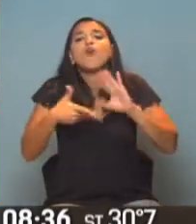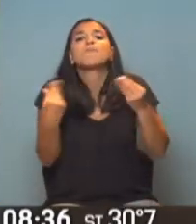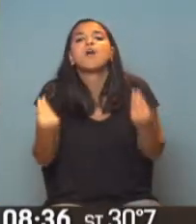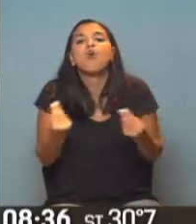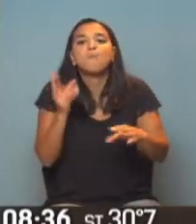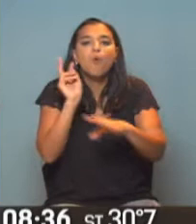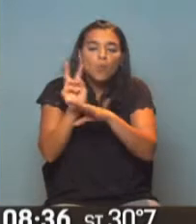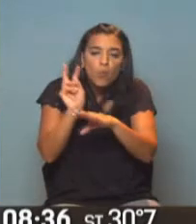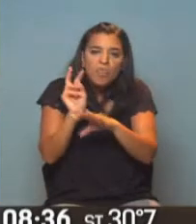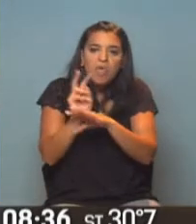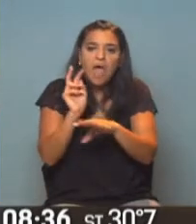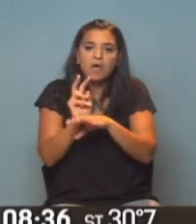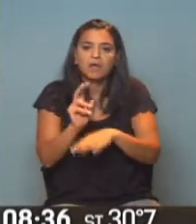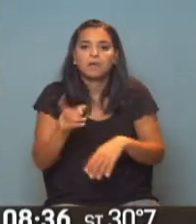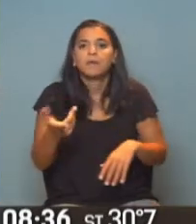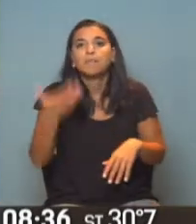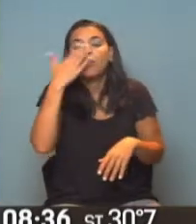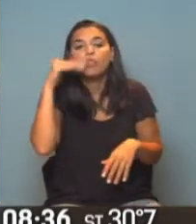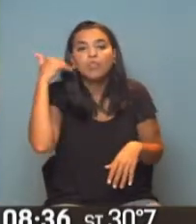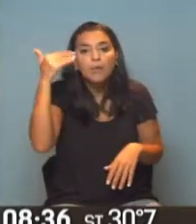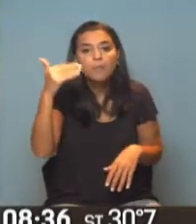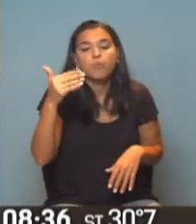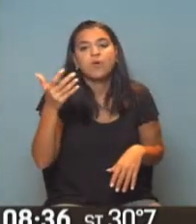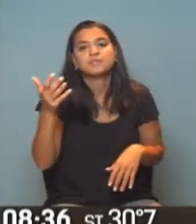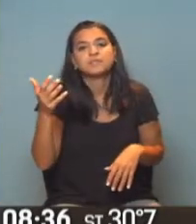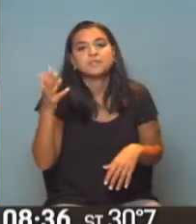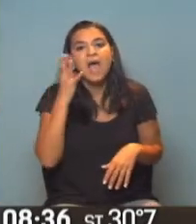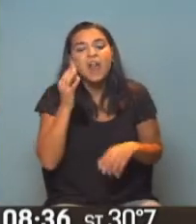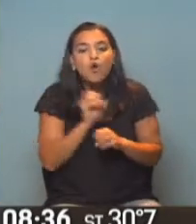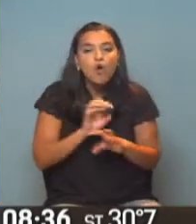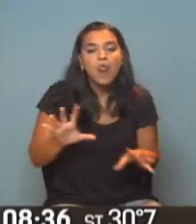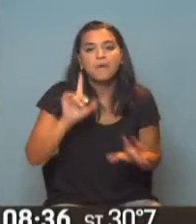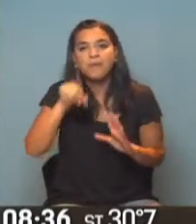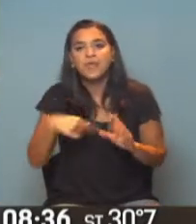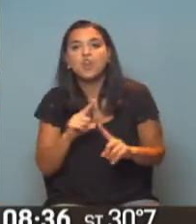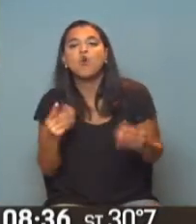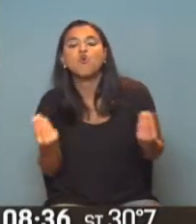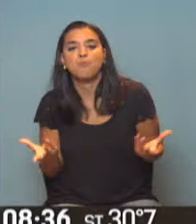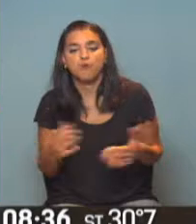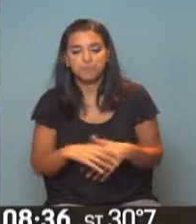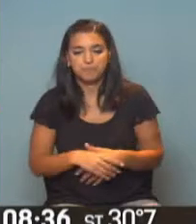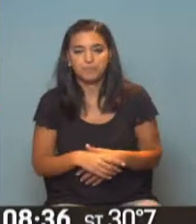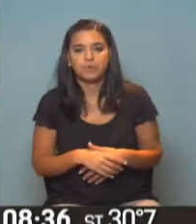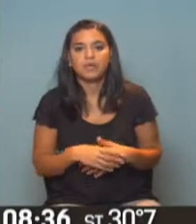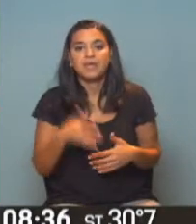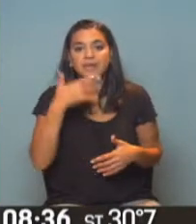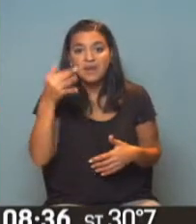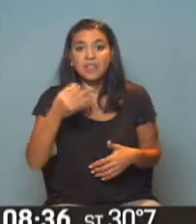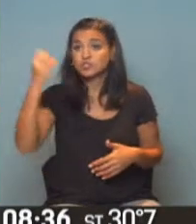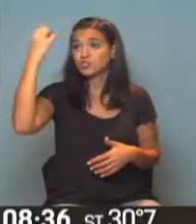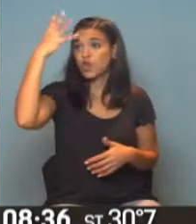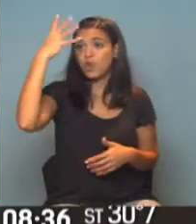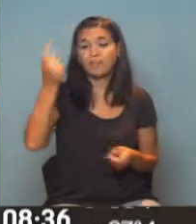disfrutar de eso sin que sea un dolor de cabeza muy serio dentro de unos años bueno en red el sol es vida